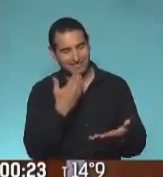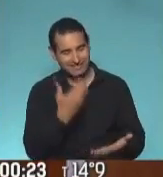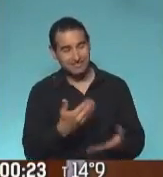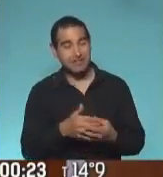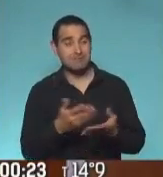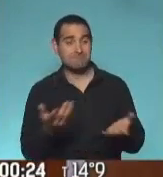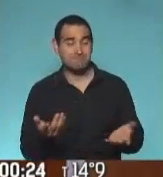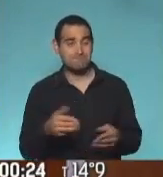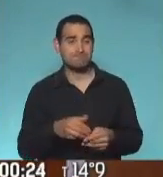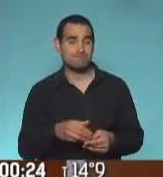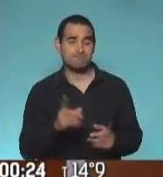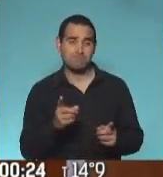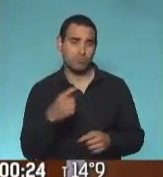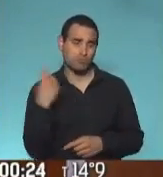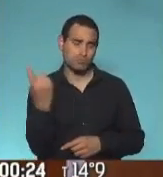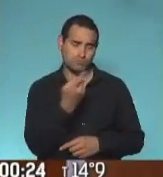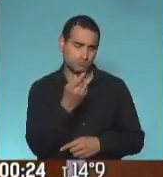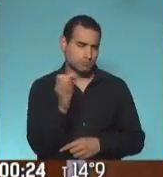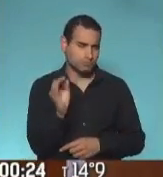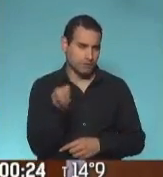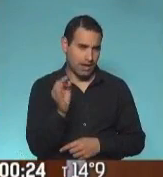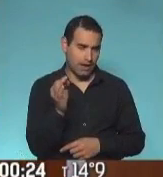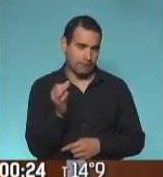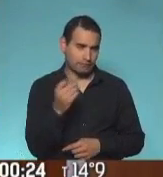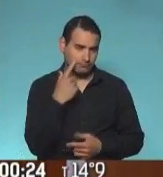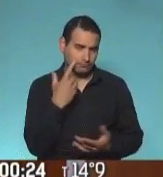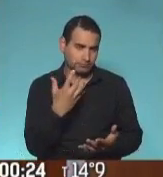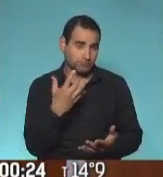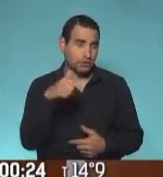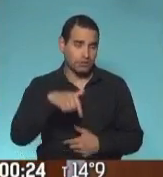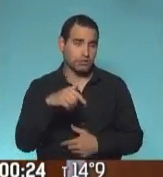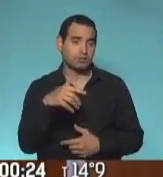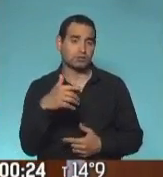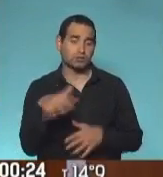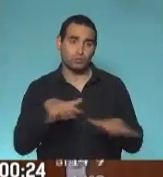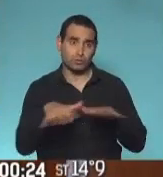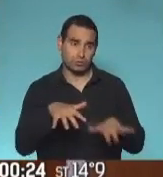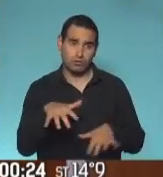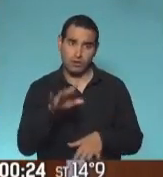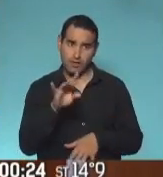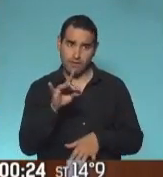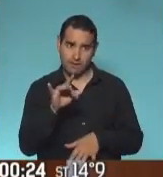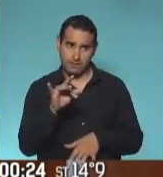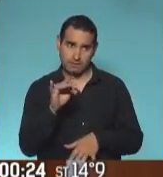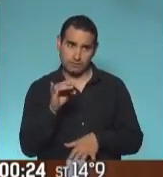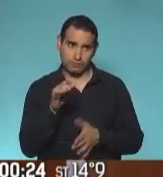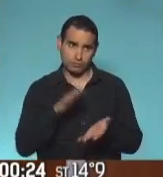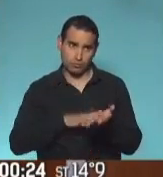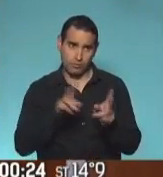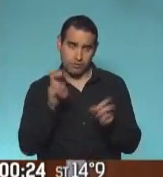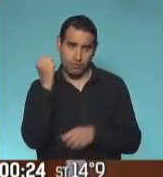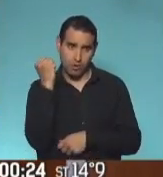Y bueno, realmente como todos sabemos y conocemos, estamos en una situación crítica a nivel económico,